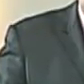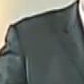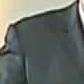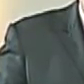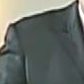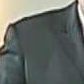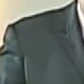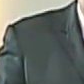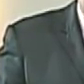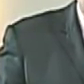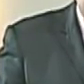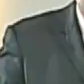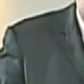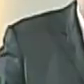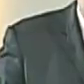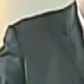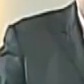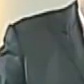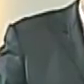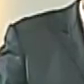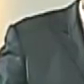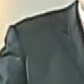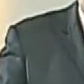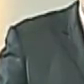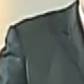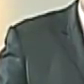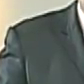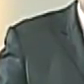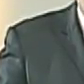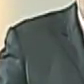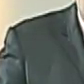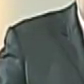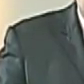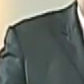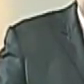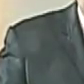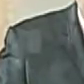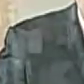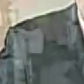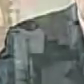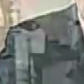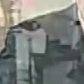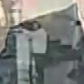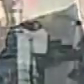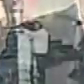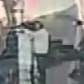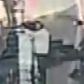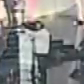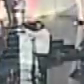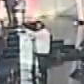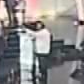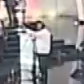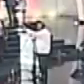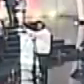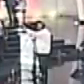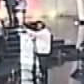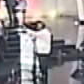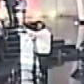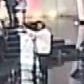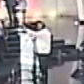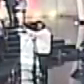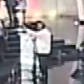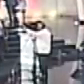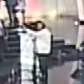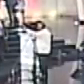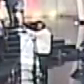intolerante y derrotaremos de una vez y por todas la agresión del imperio estadounidense. Más